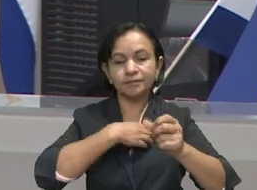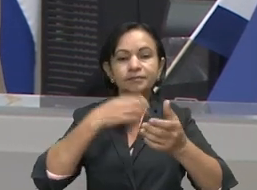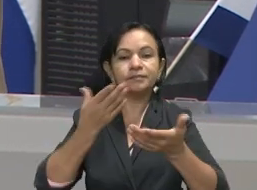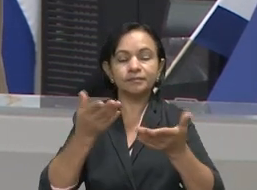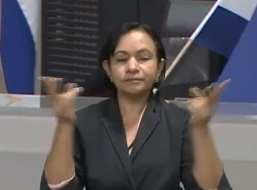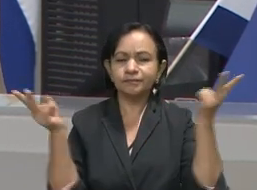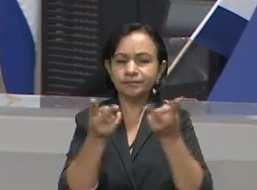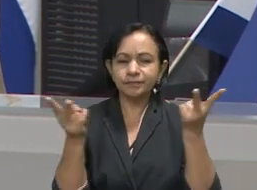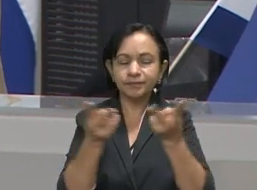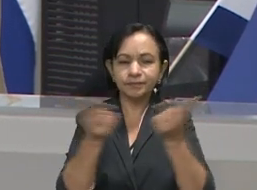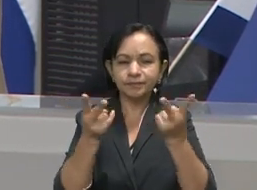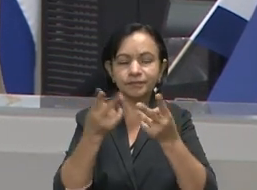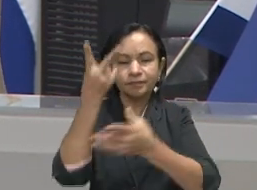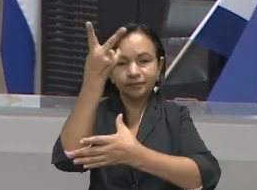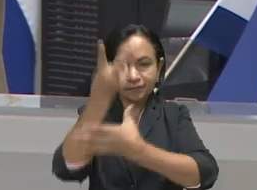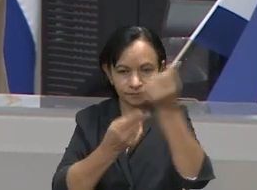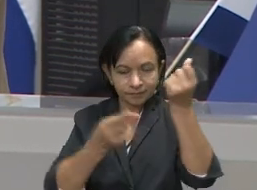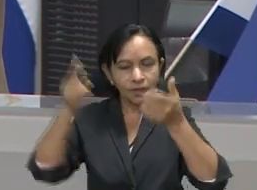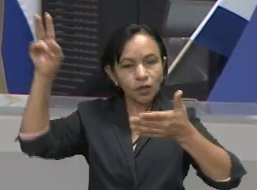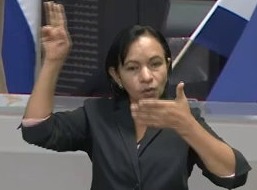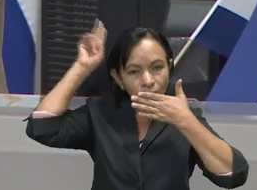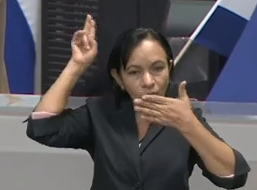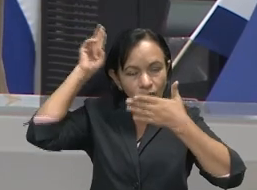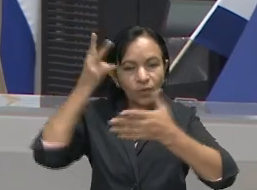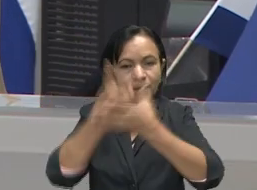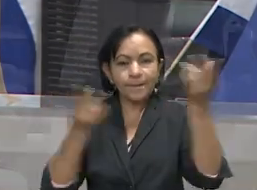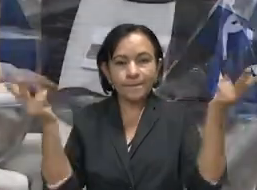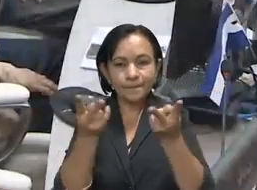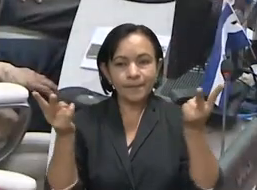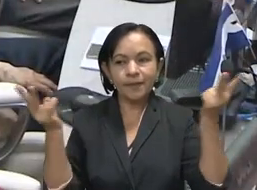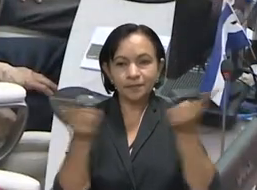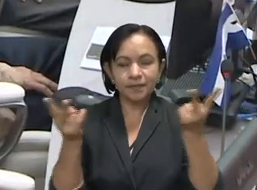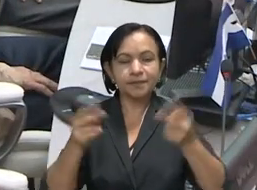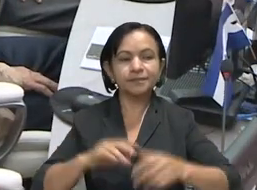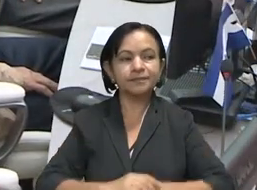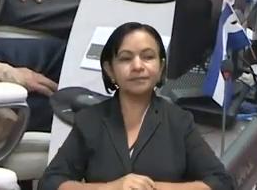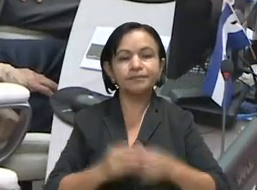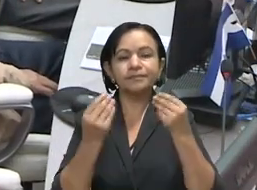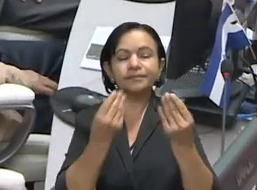¡Vivan los caciques Nicaragua y Diriangén! ¡Viva! Muchas gracias.